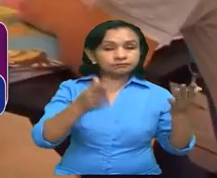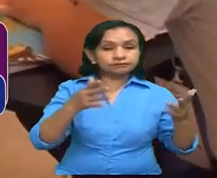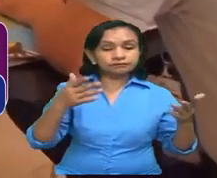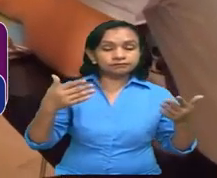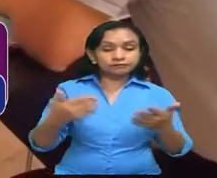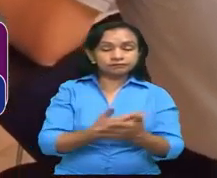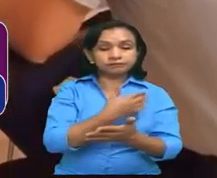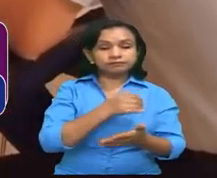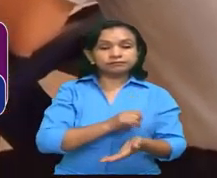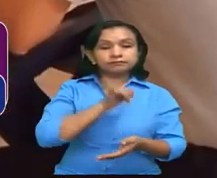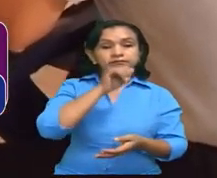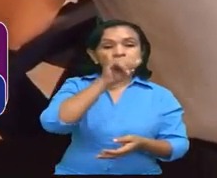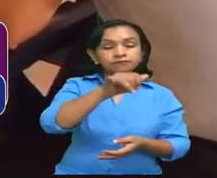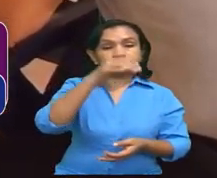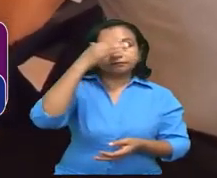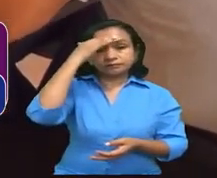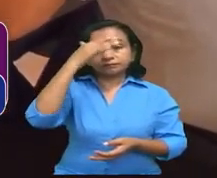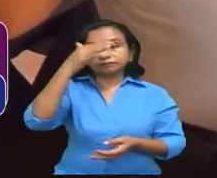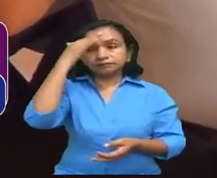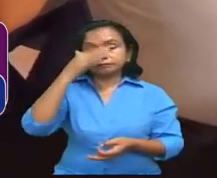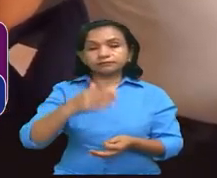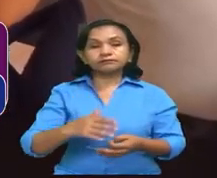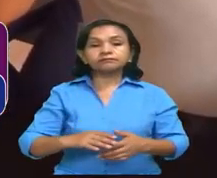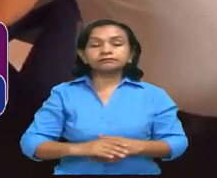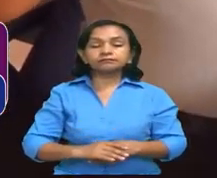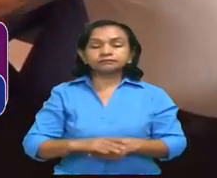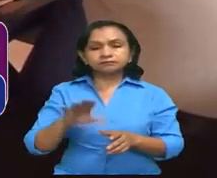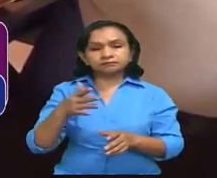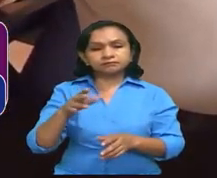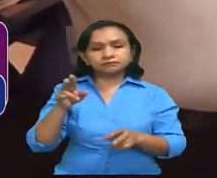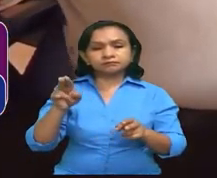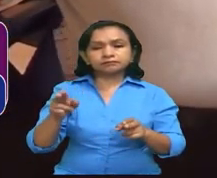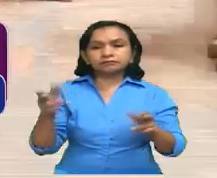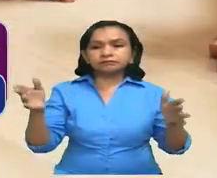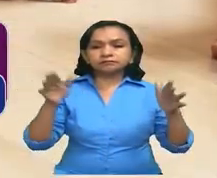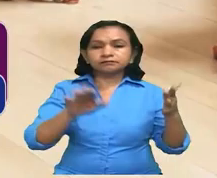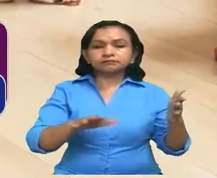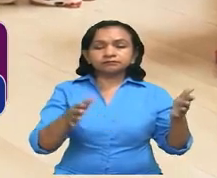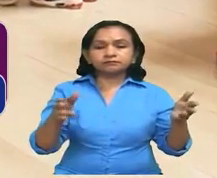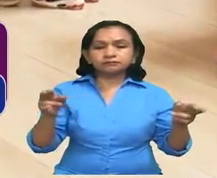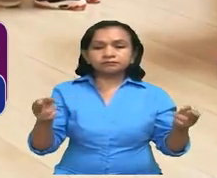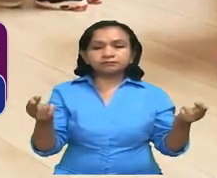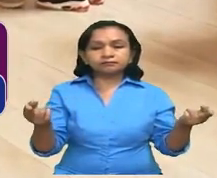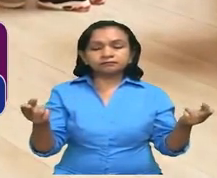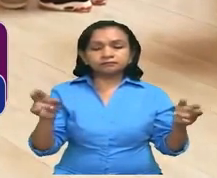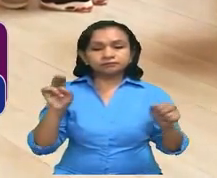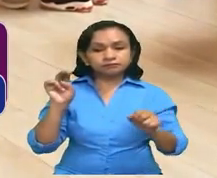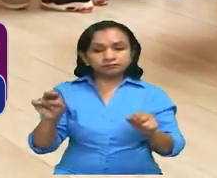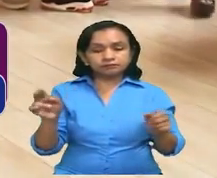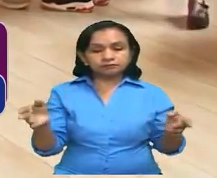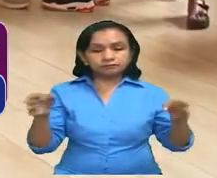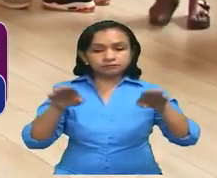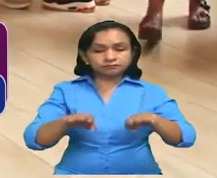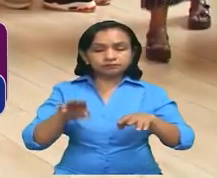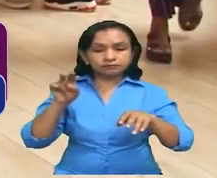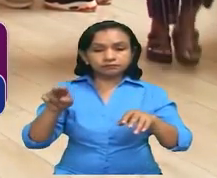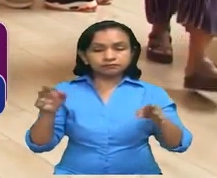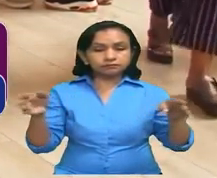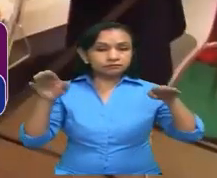está trabajando con México, ¿no? Y entiendo que Conviasa va a prestar este servicio, según me decía el gerente de la